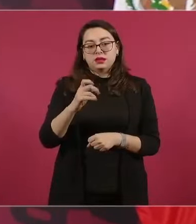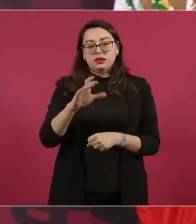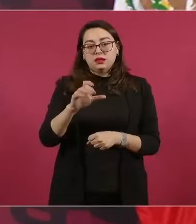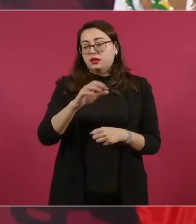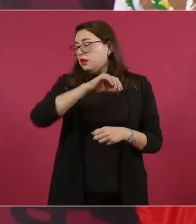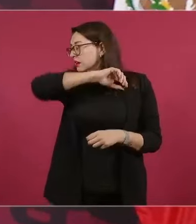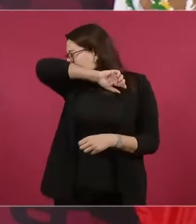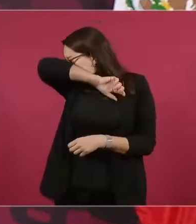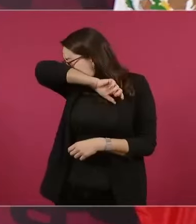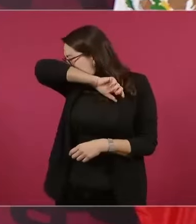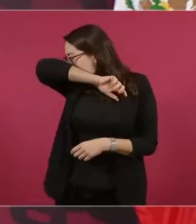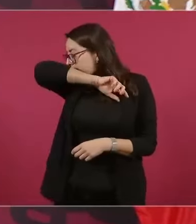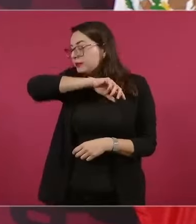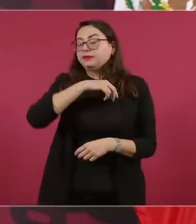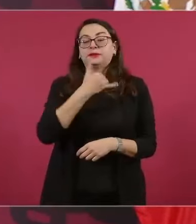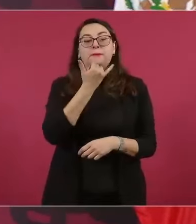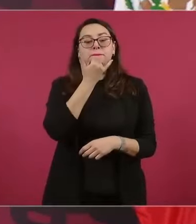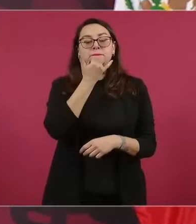sobre